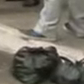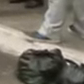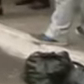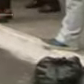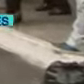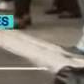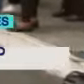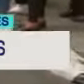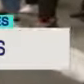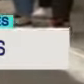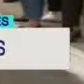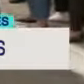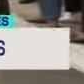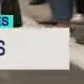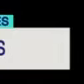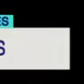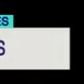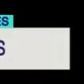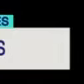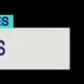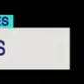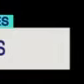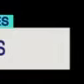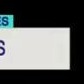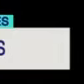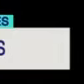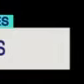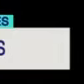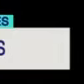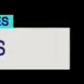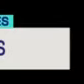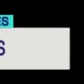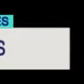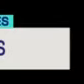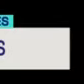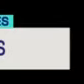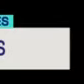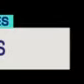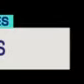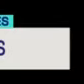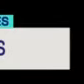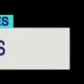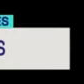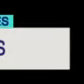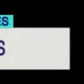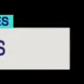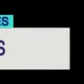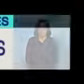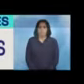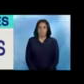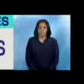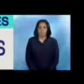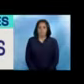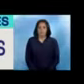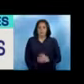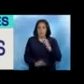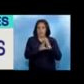En la cuadra 24 de la avenida Perú ocurrió un terrible accidente. La combi de placa